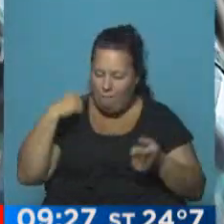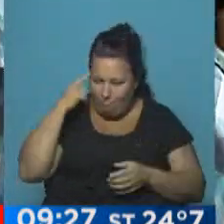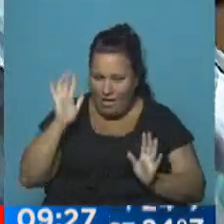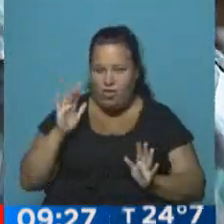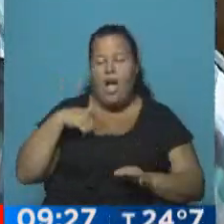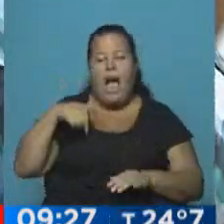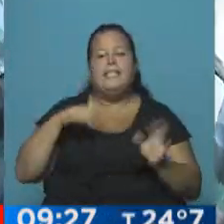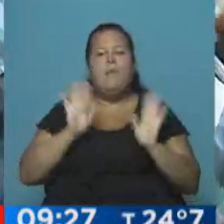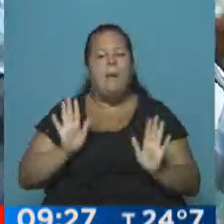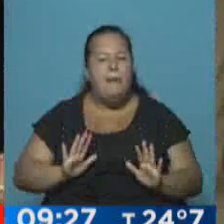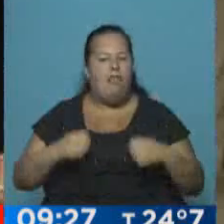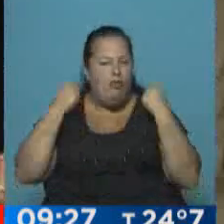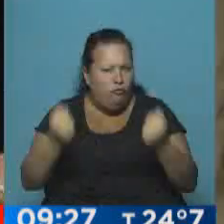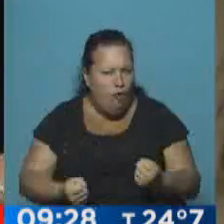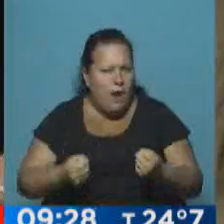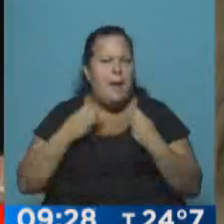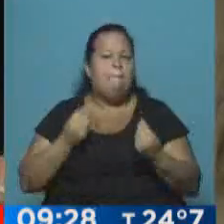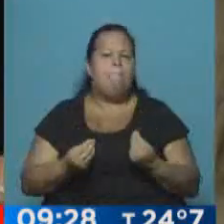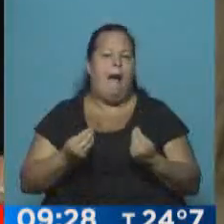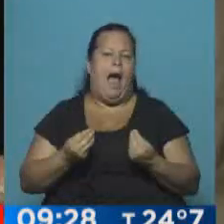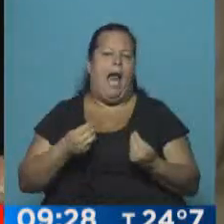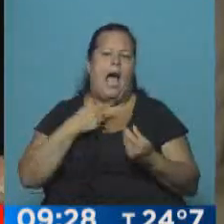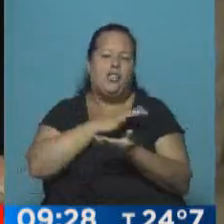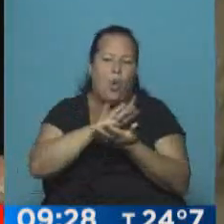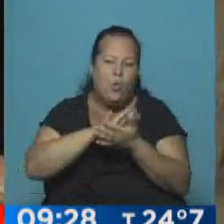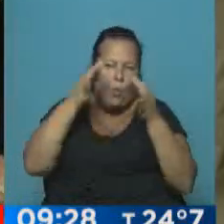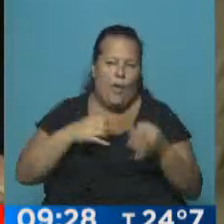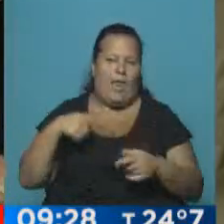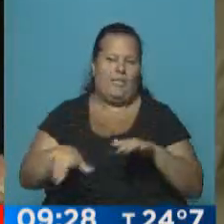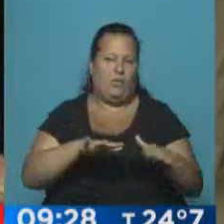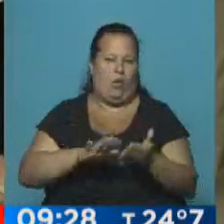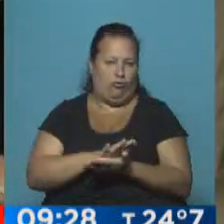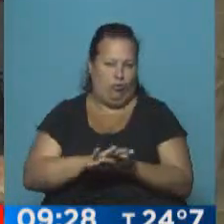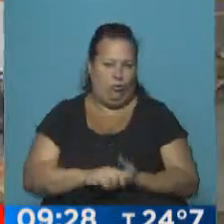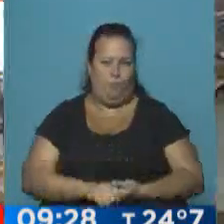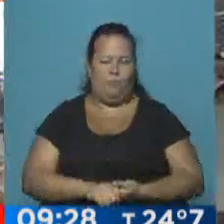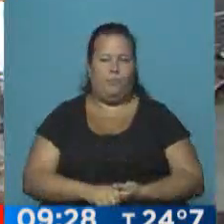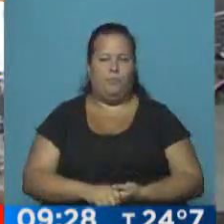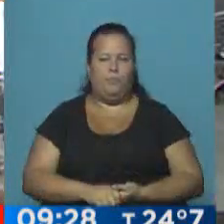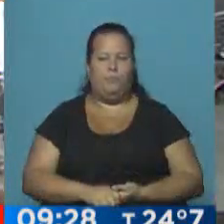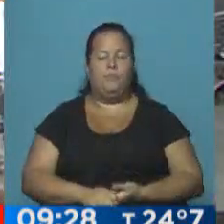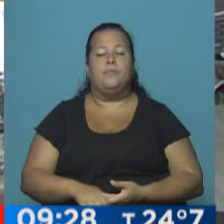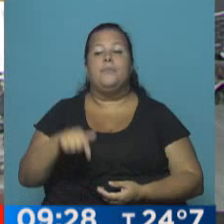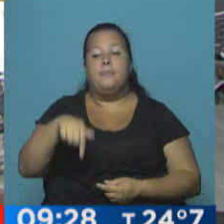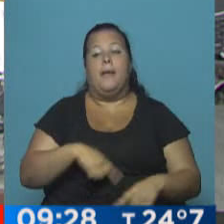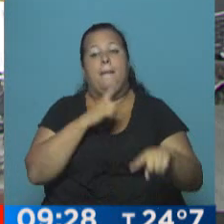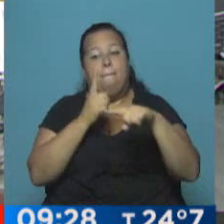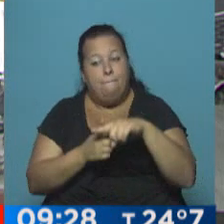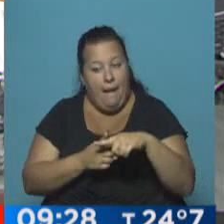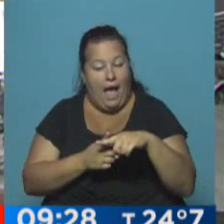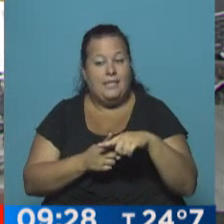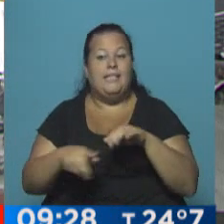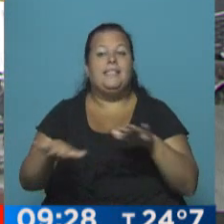Nos estamos preparando con todo para darle una respuesta profunda a esta situación. Y a esto hay que agregar también